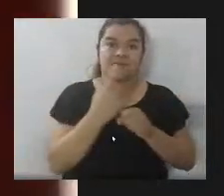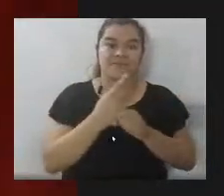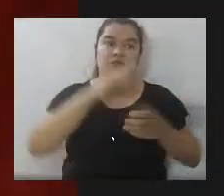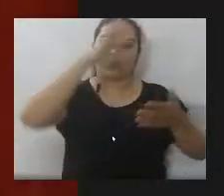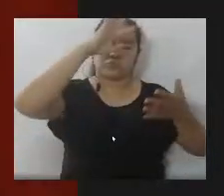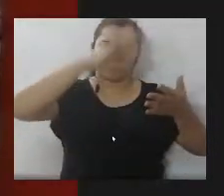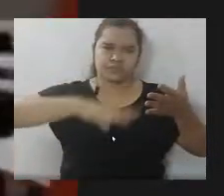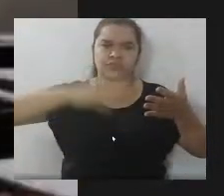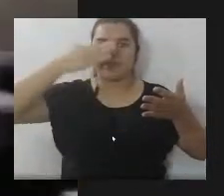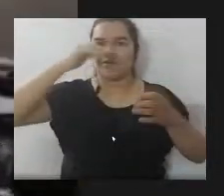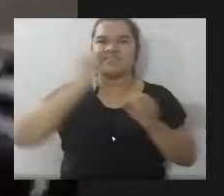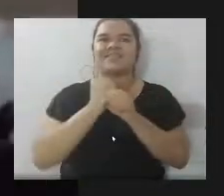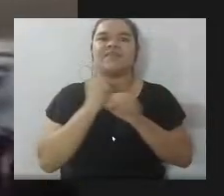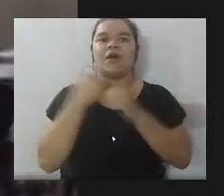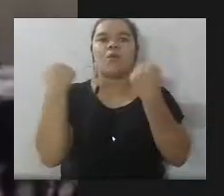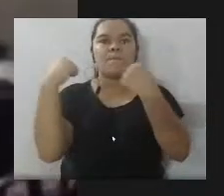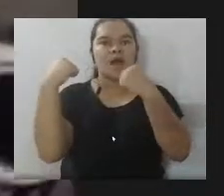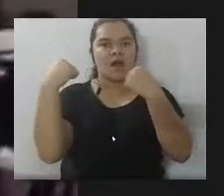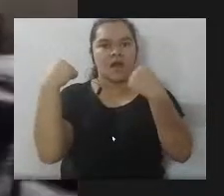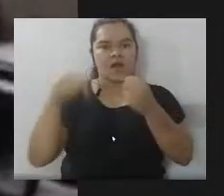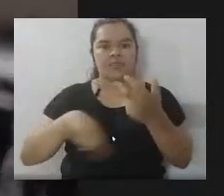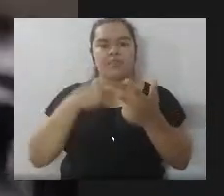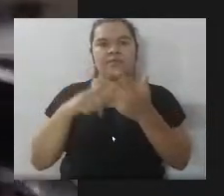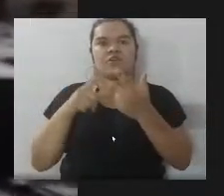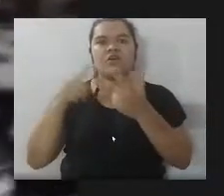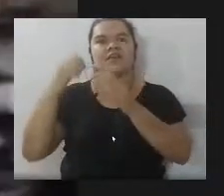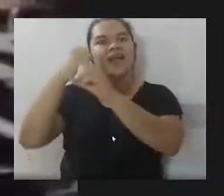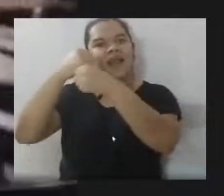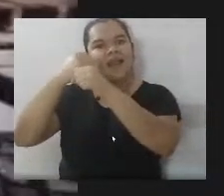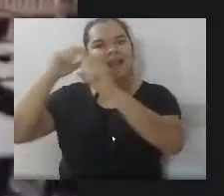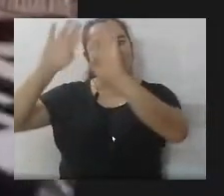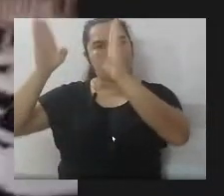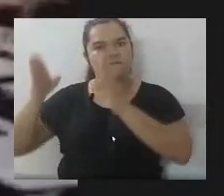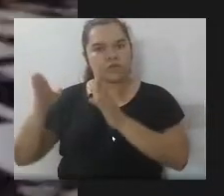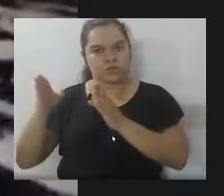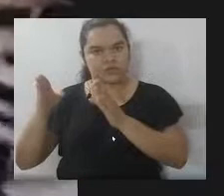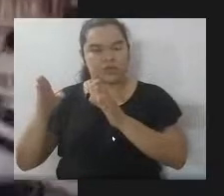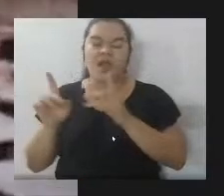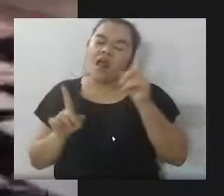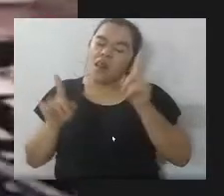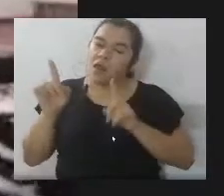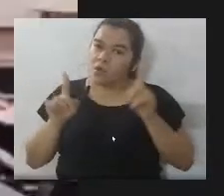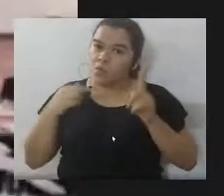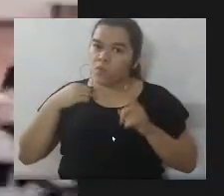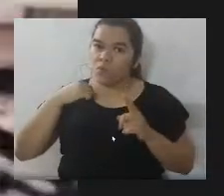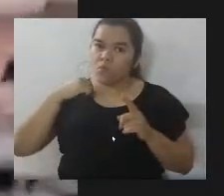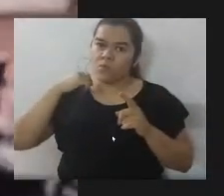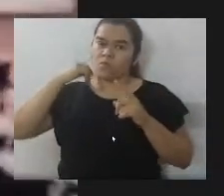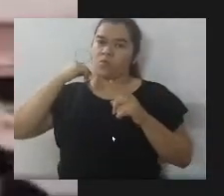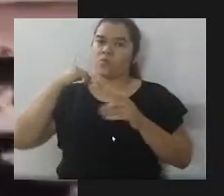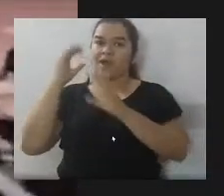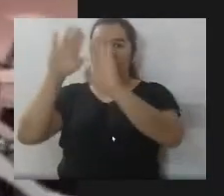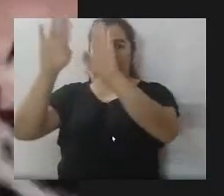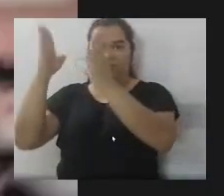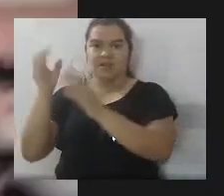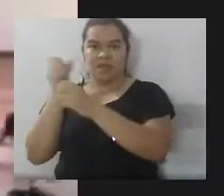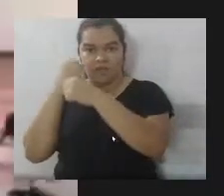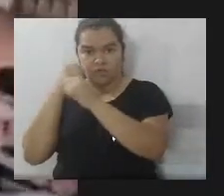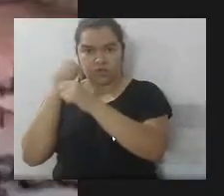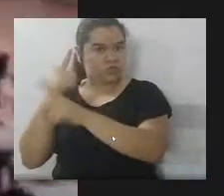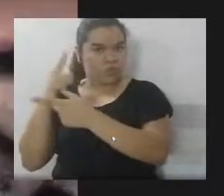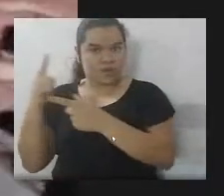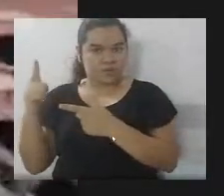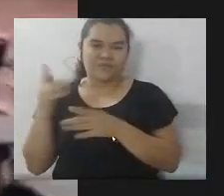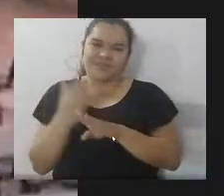parte de trabajos prácticos y una parte de laboratorio. Salvo algunas materias que no tienen laboratorio, como